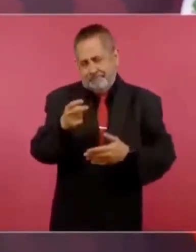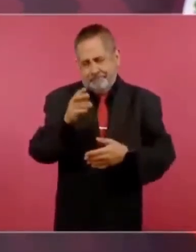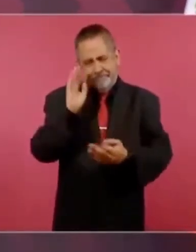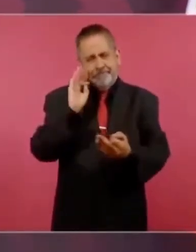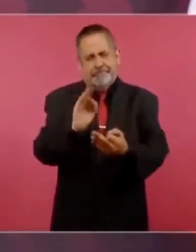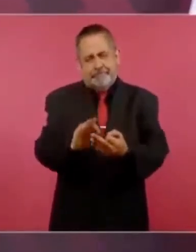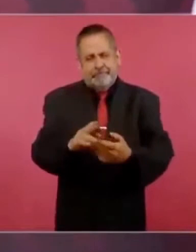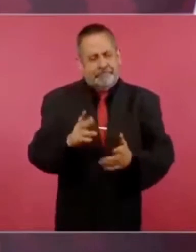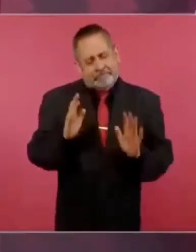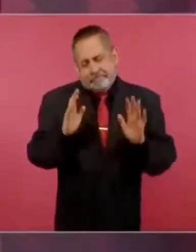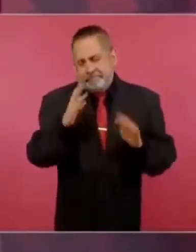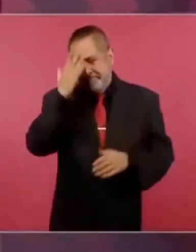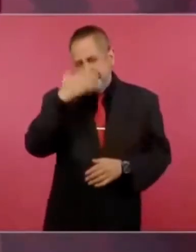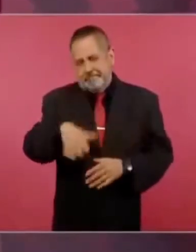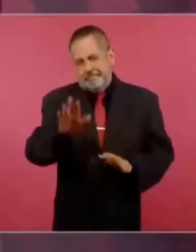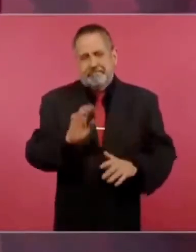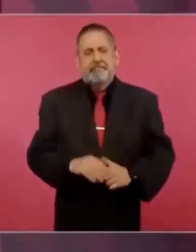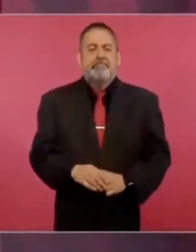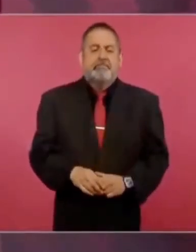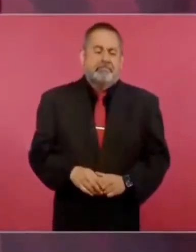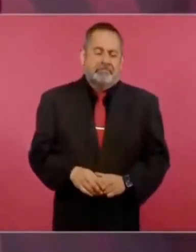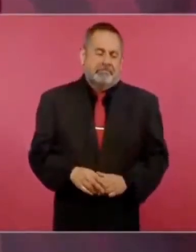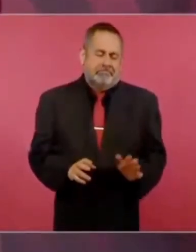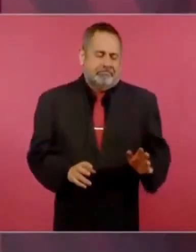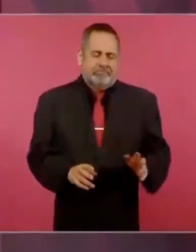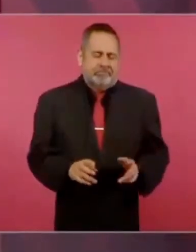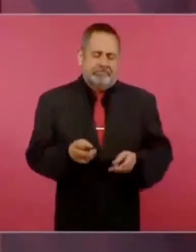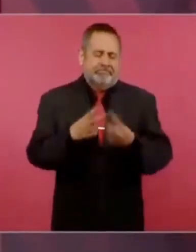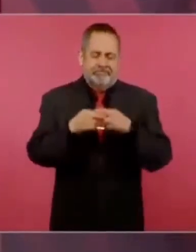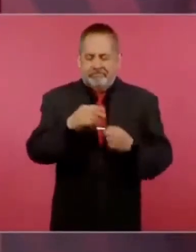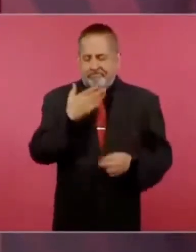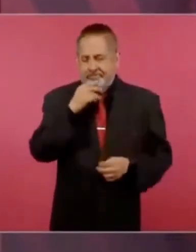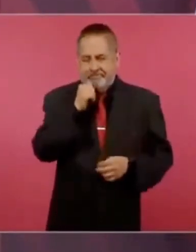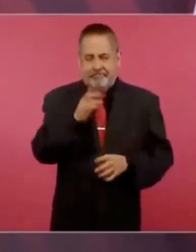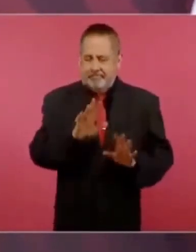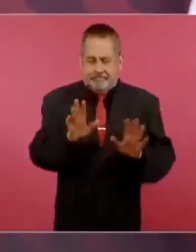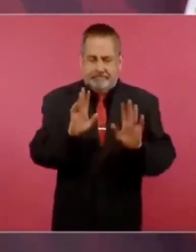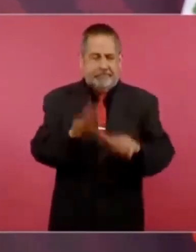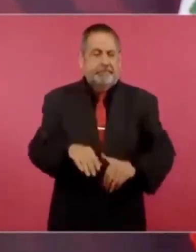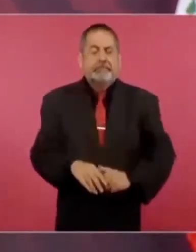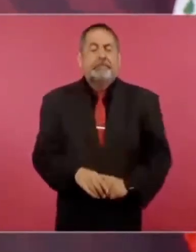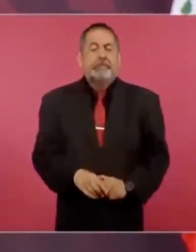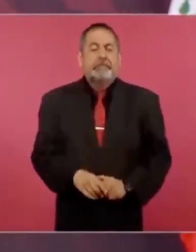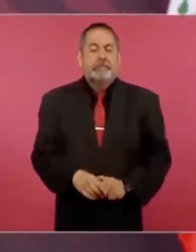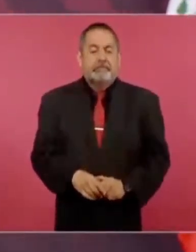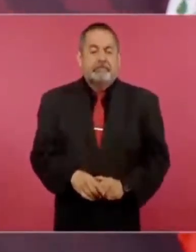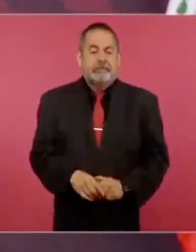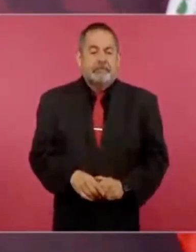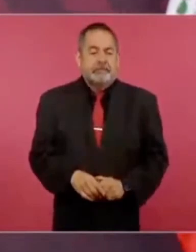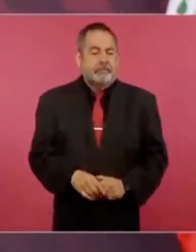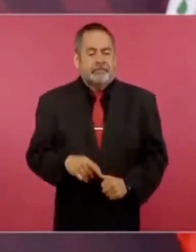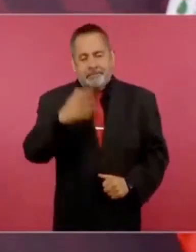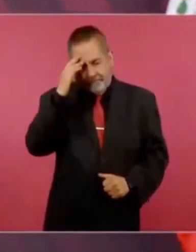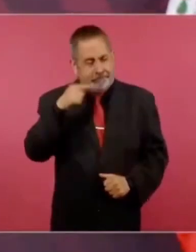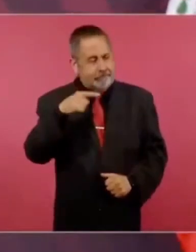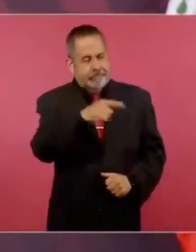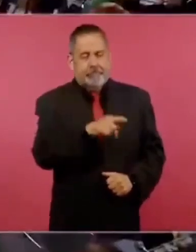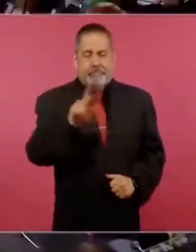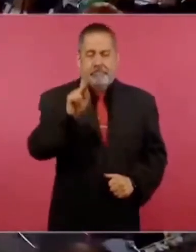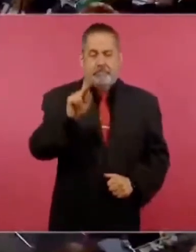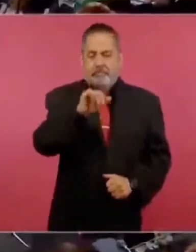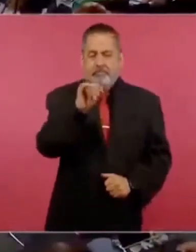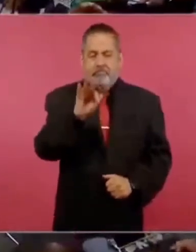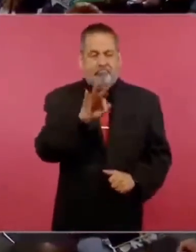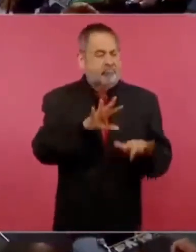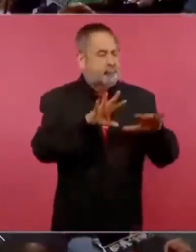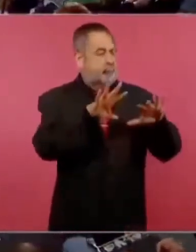no este no lleva a nada estamos hablando de que está tomado el poder judicial